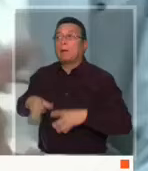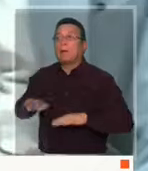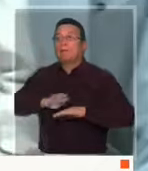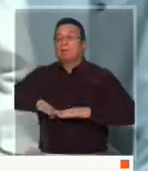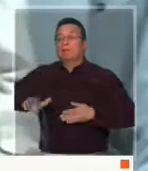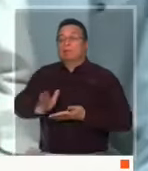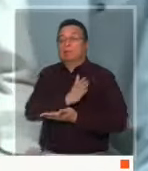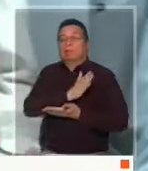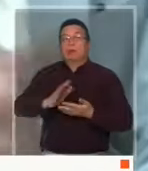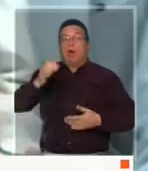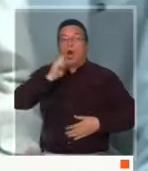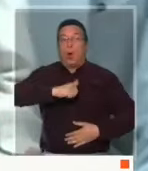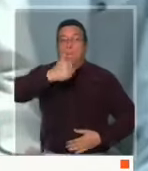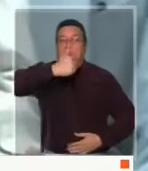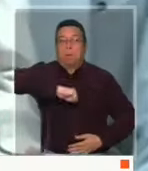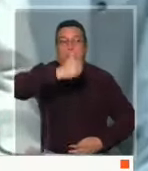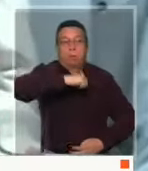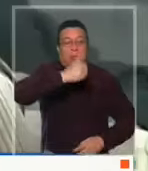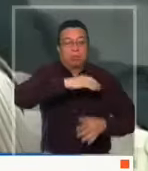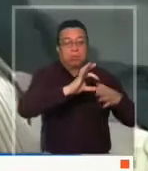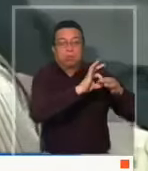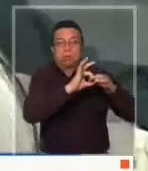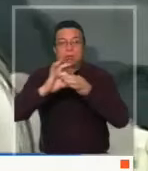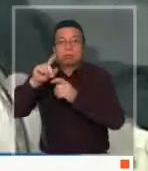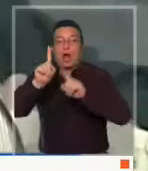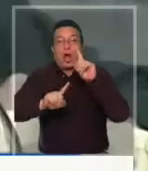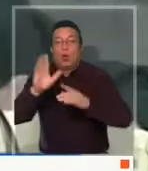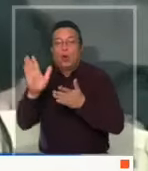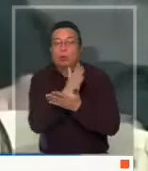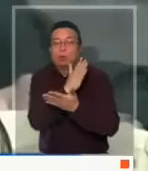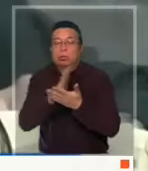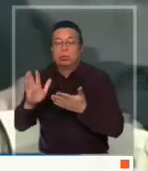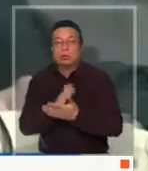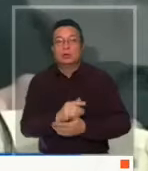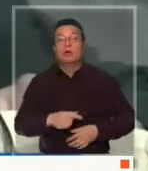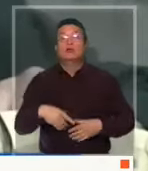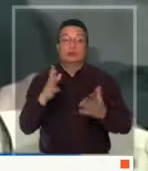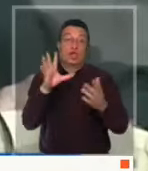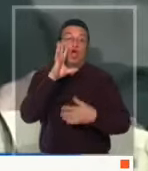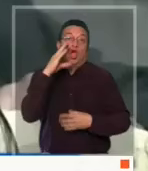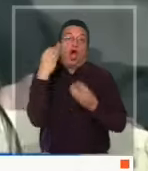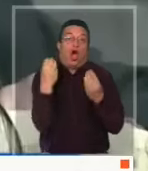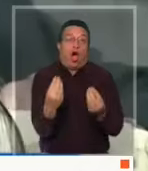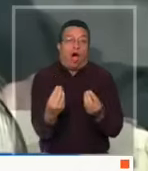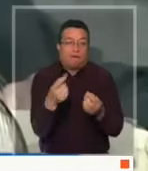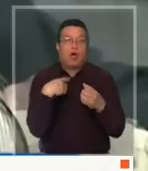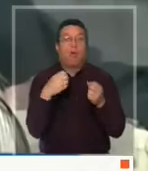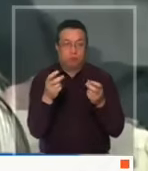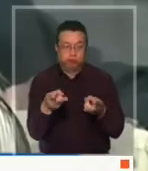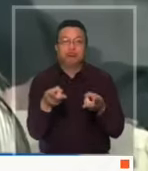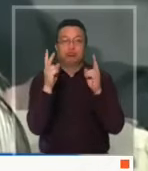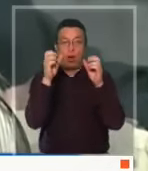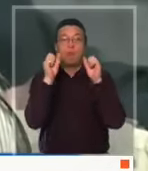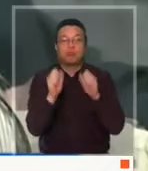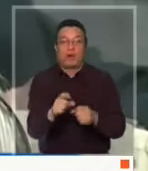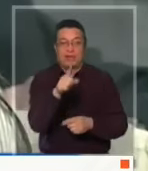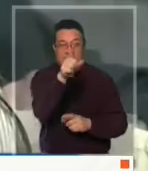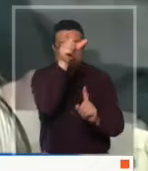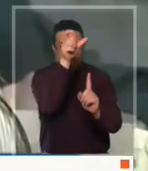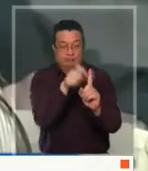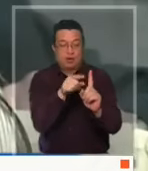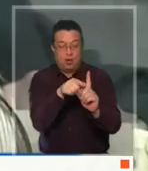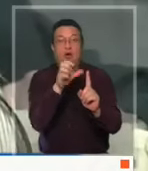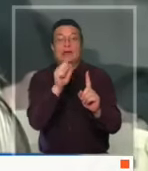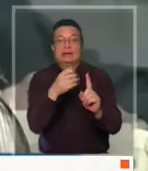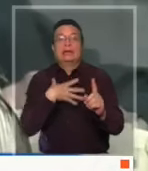de enmascaramiento respecto de los hechos. Resulta más o menos manifiesto, ¿cierto?, las posibilidades de que el imputado pueda obstaculizar